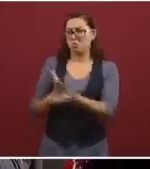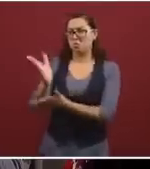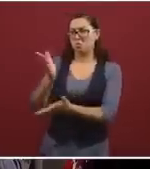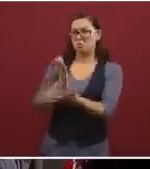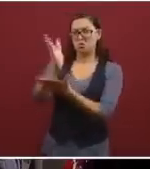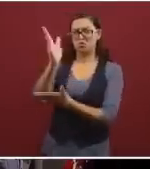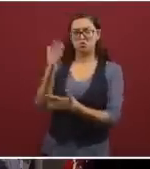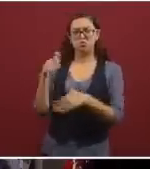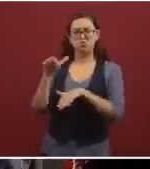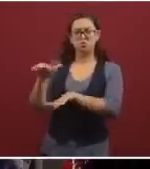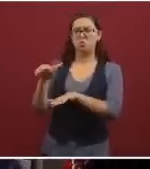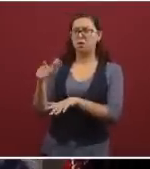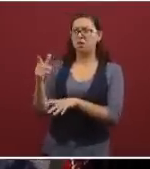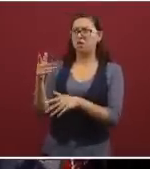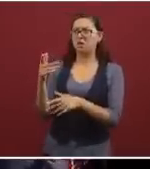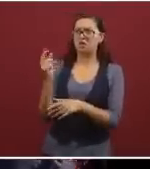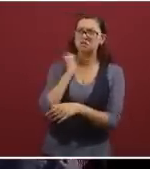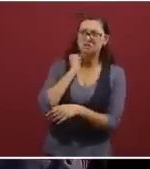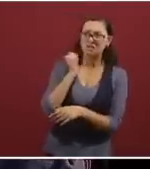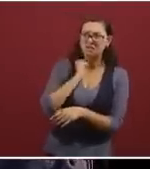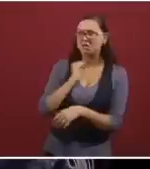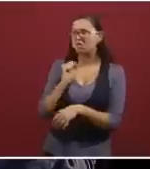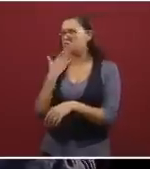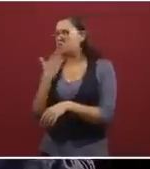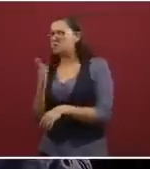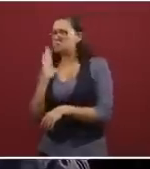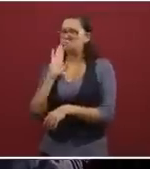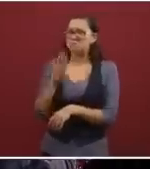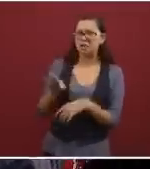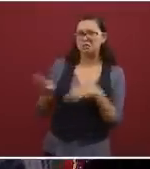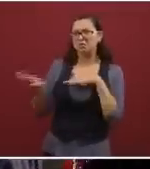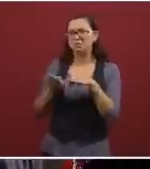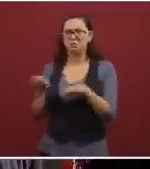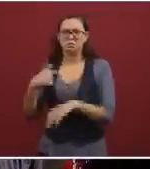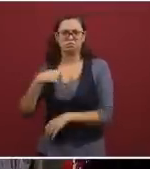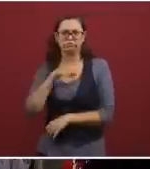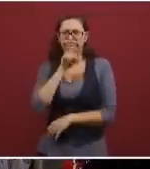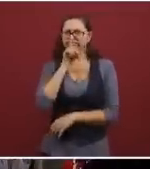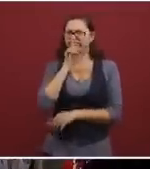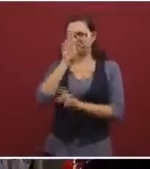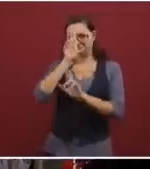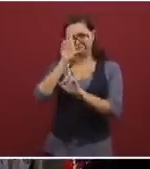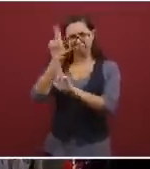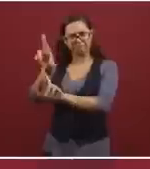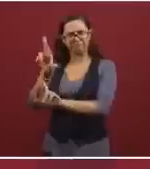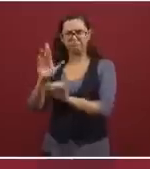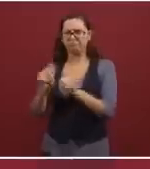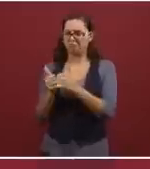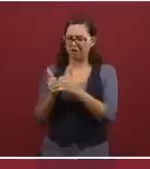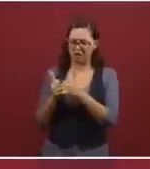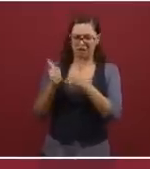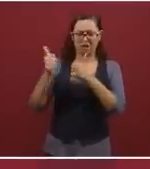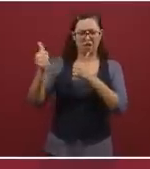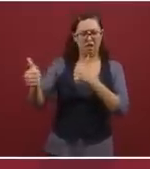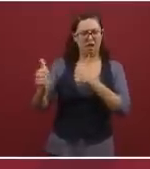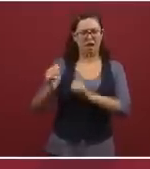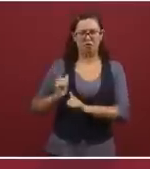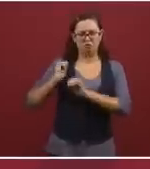acerca de si hacen su trabajo o no los senadores. porque soy respetuoso,